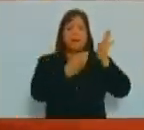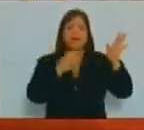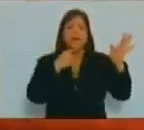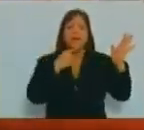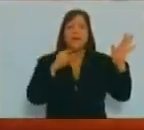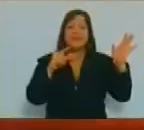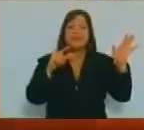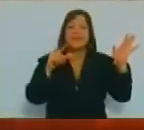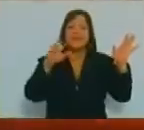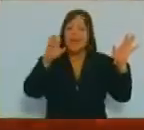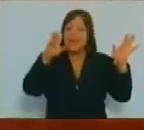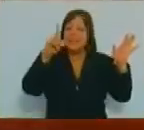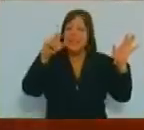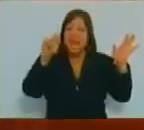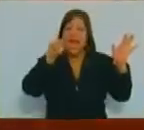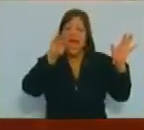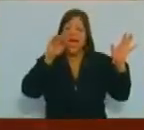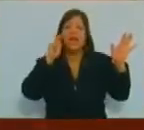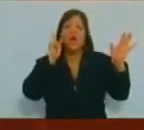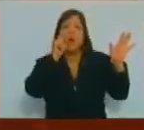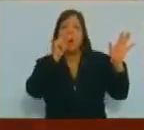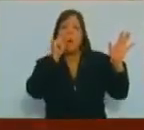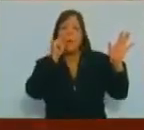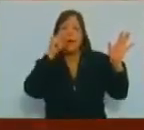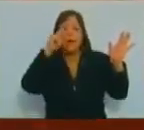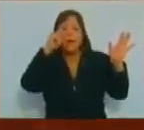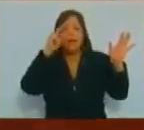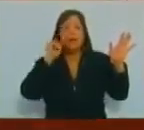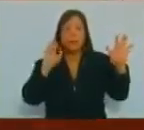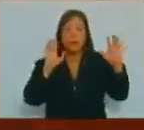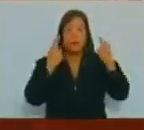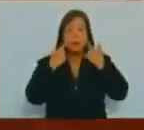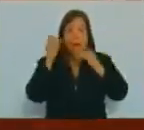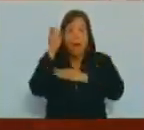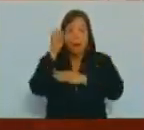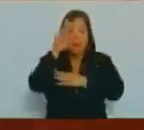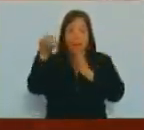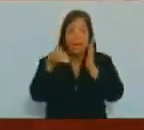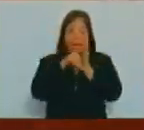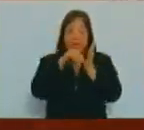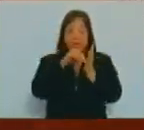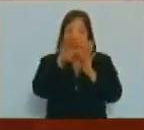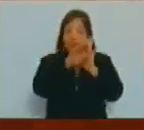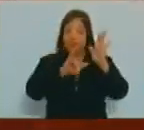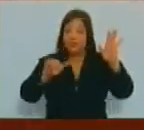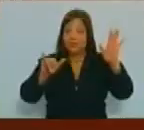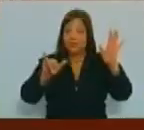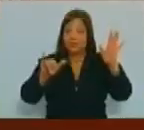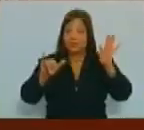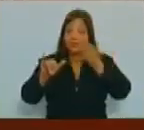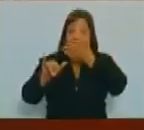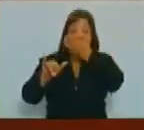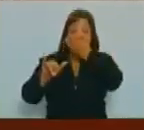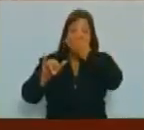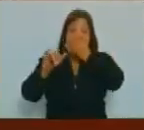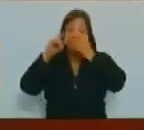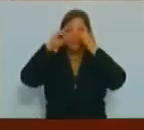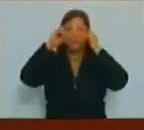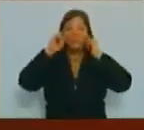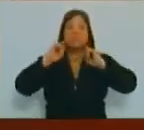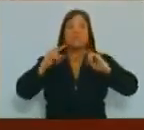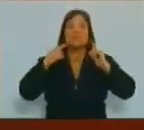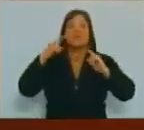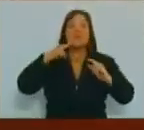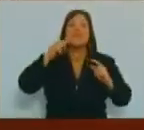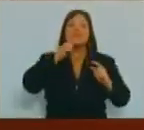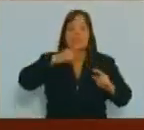quién es y aner gata y estoy en la asamblea nacional constituyente yo lo quiero que lo diga quiero que levanten